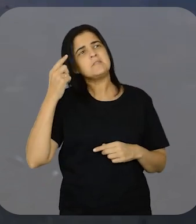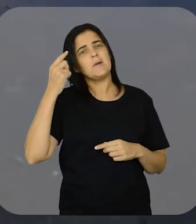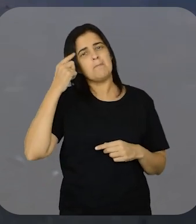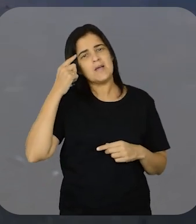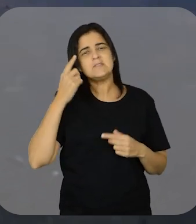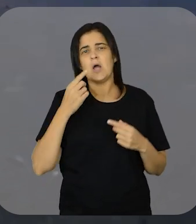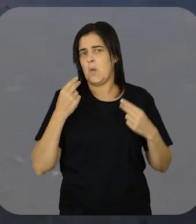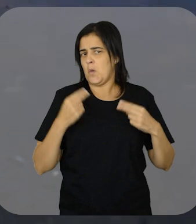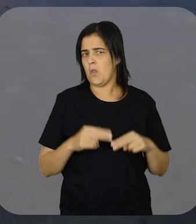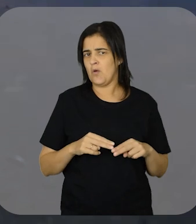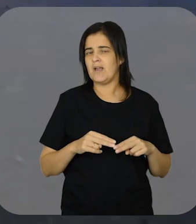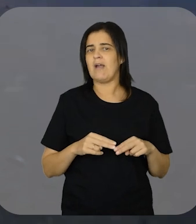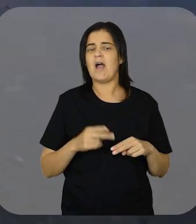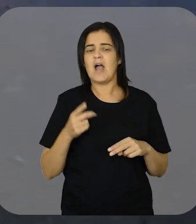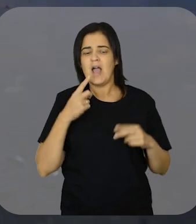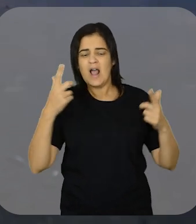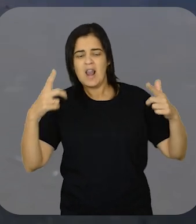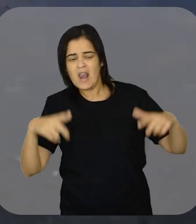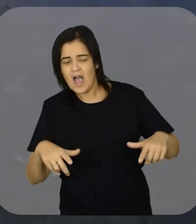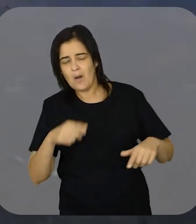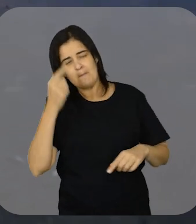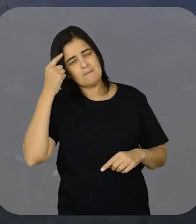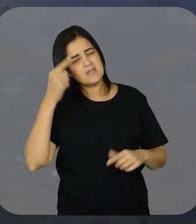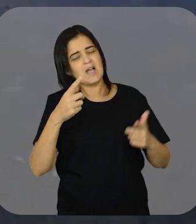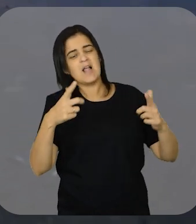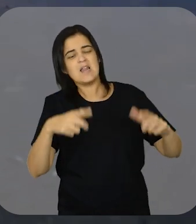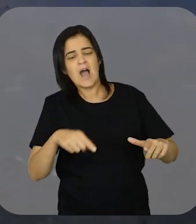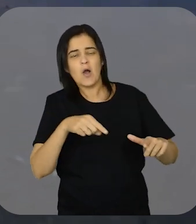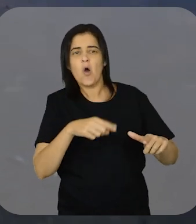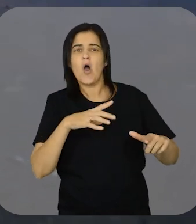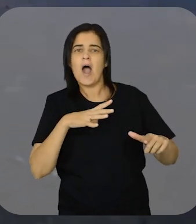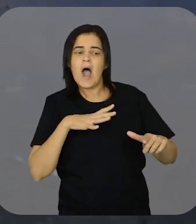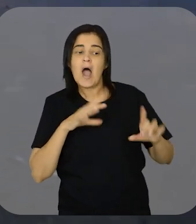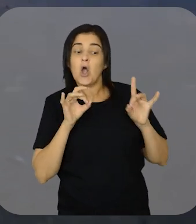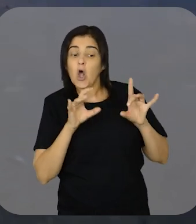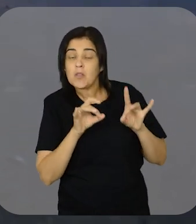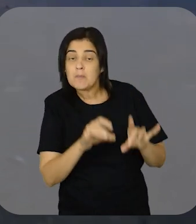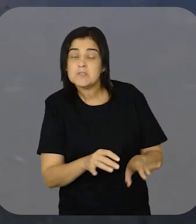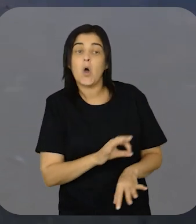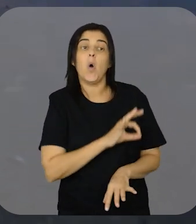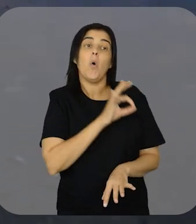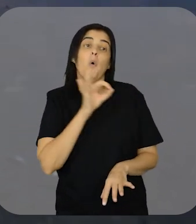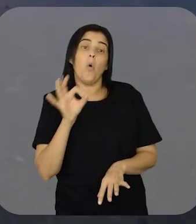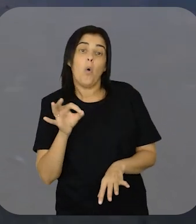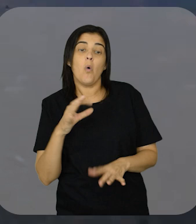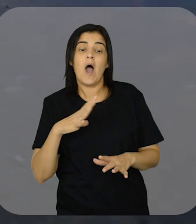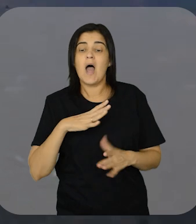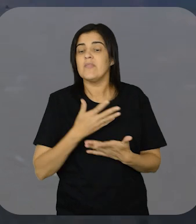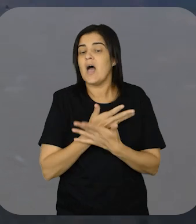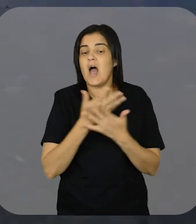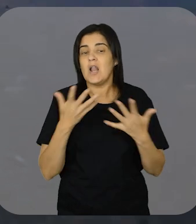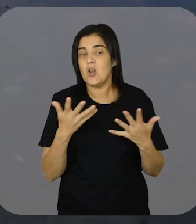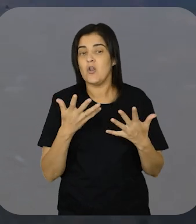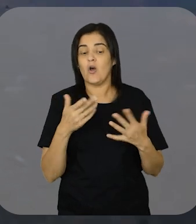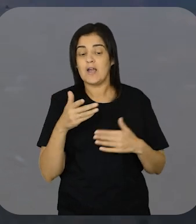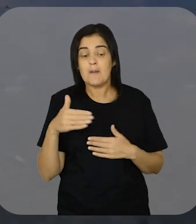Nunca estamos pensando en el lago, que el lago que puede estar contaminado, que puede tener algo que haga que